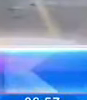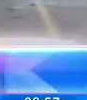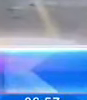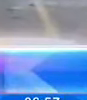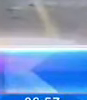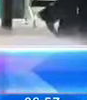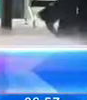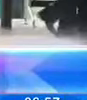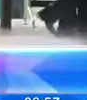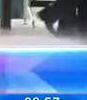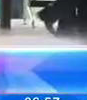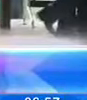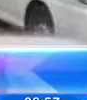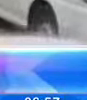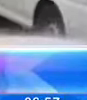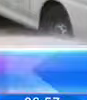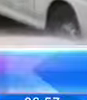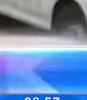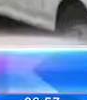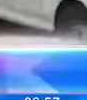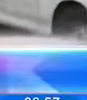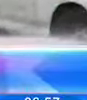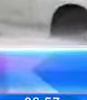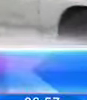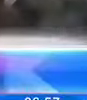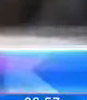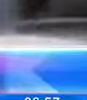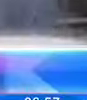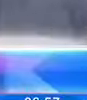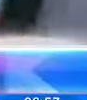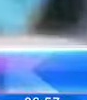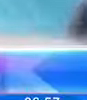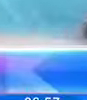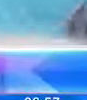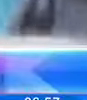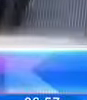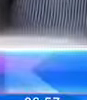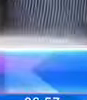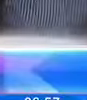adultos heridos que fueron trasladados hasta el hospital de Vinces.